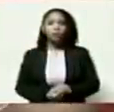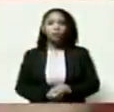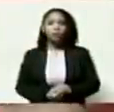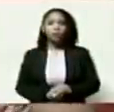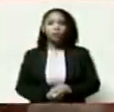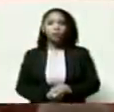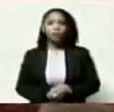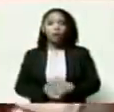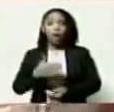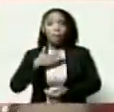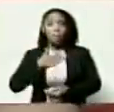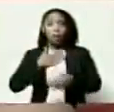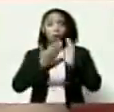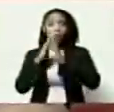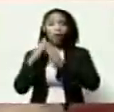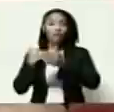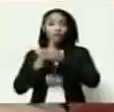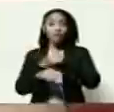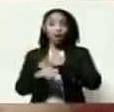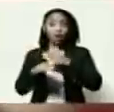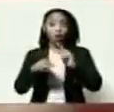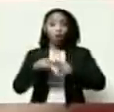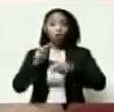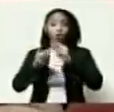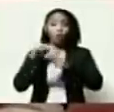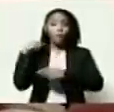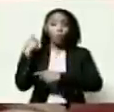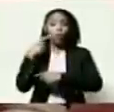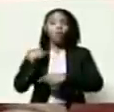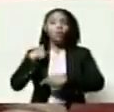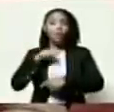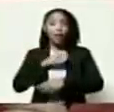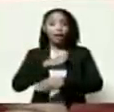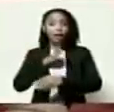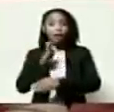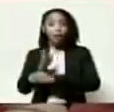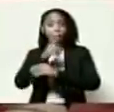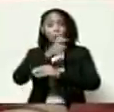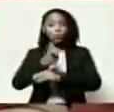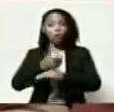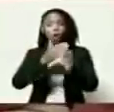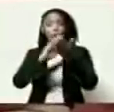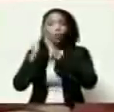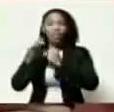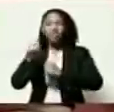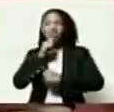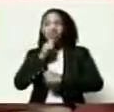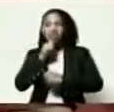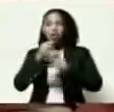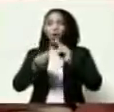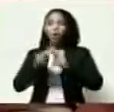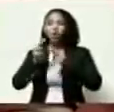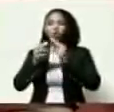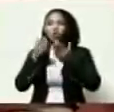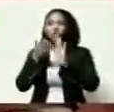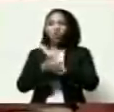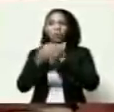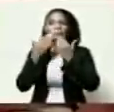Si en mi comunidad van a construir un ambulatorio, tiene que ir la gente de la comunidad. ¿Quién está construyendo esto?